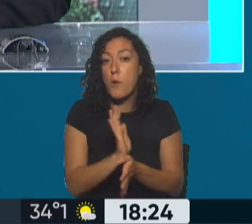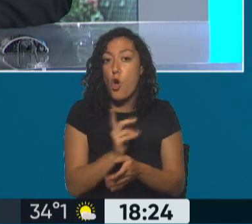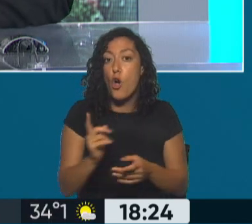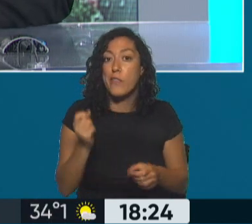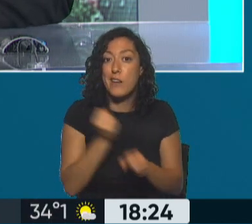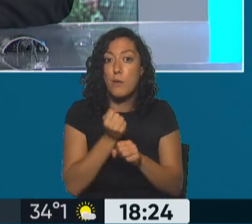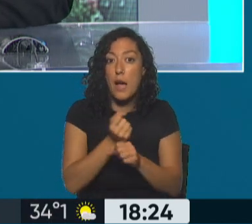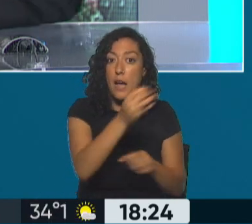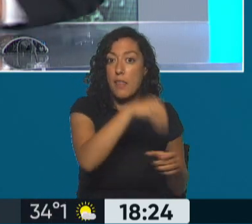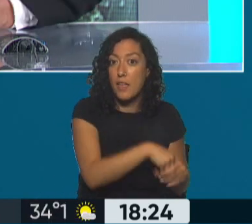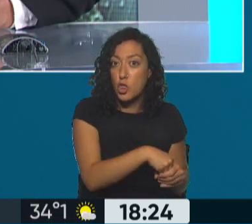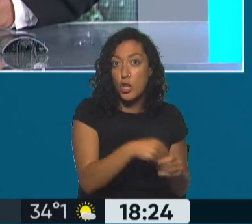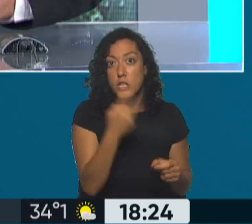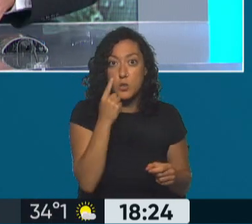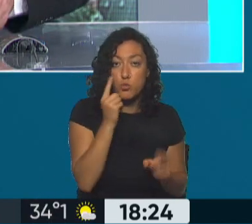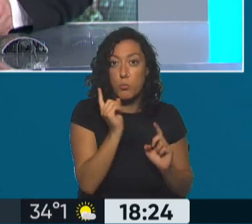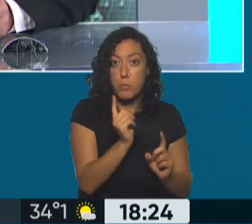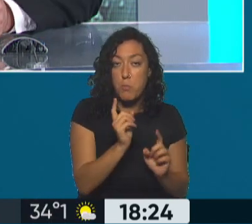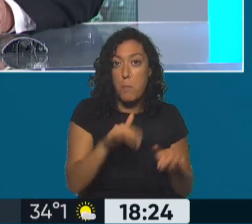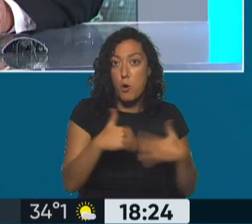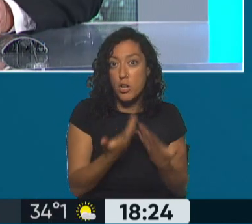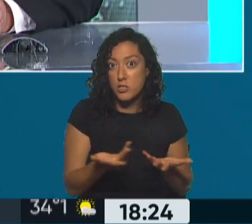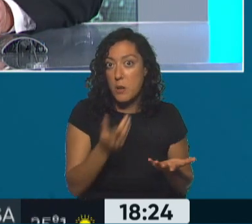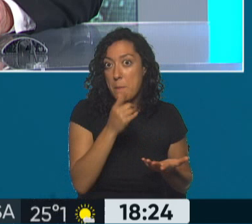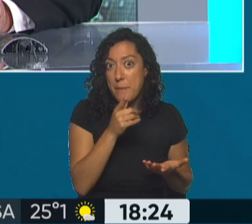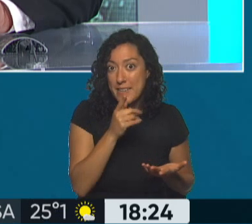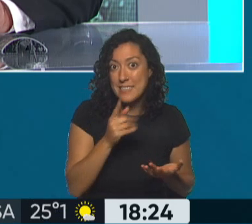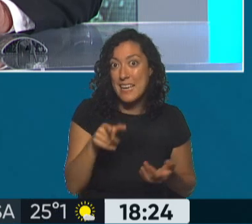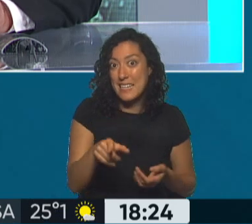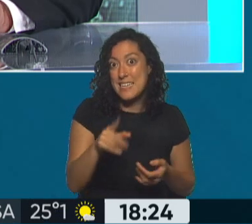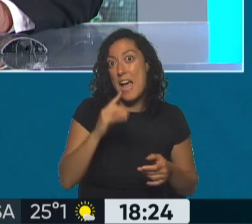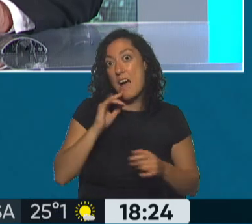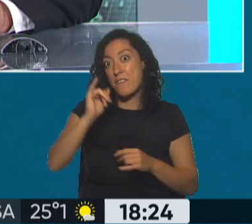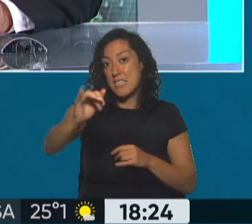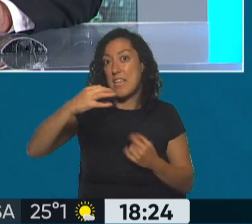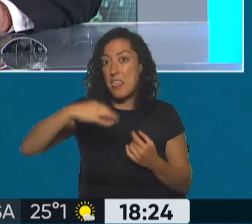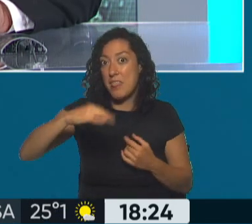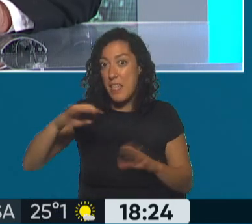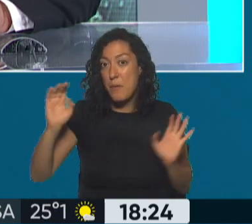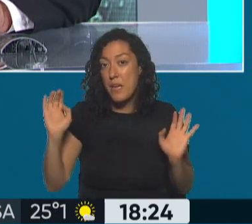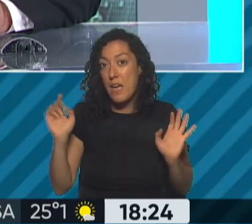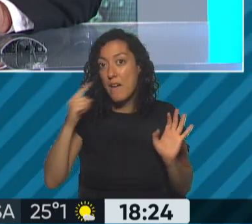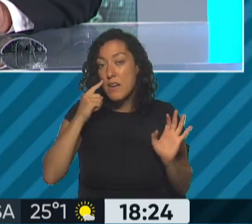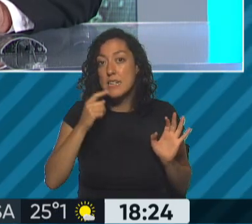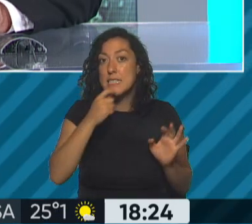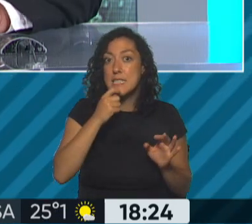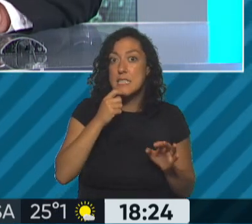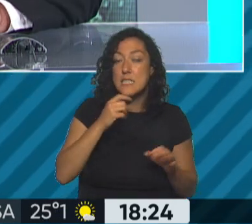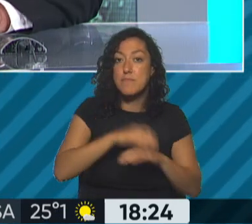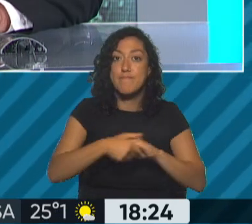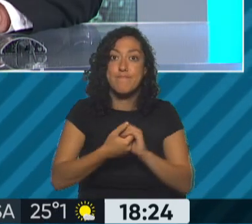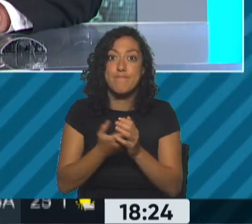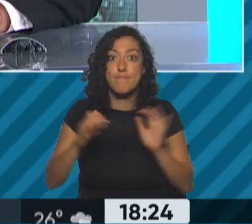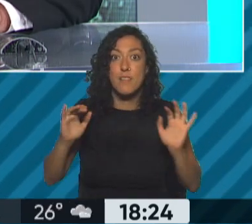esa institución, consecuencia debió por lo menos haberlo informado para que las partes pudieran recusar. Las partes la recusaron